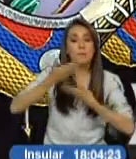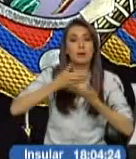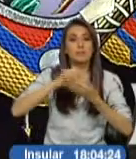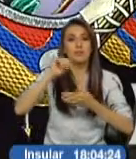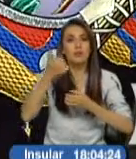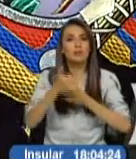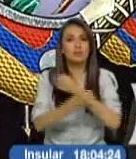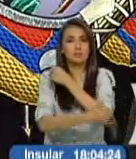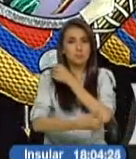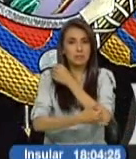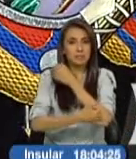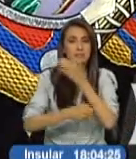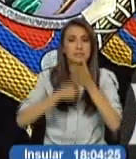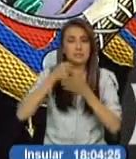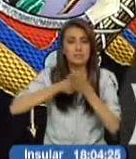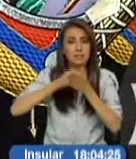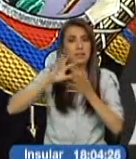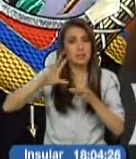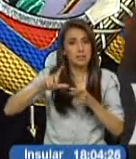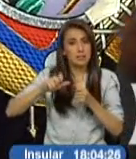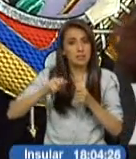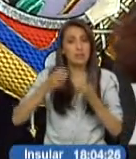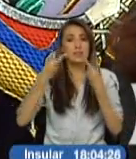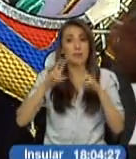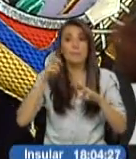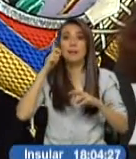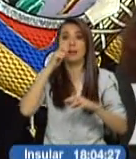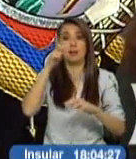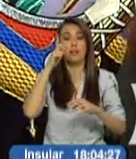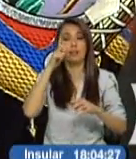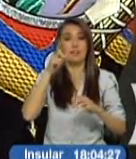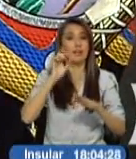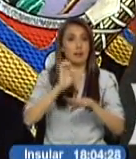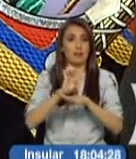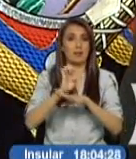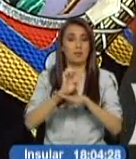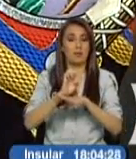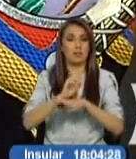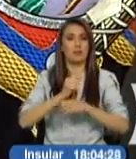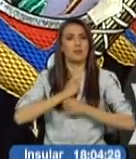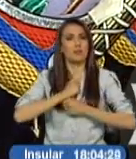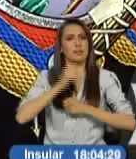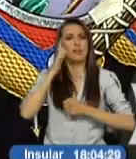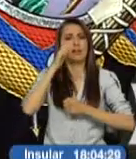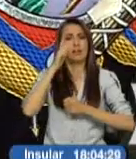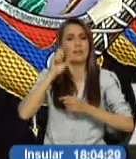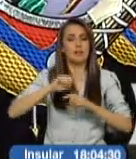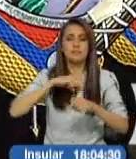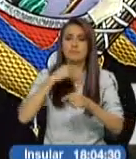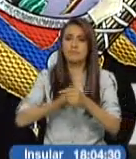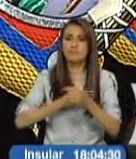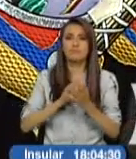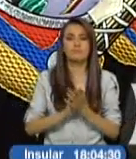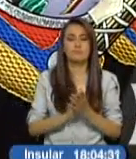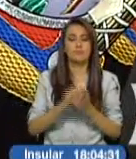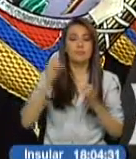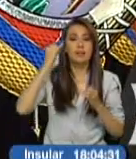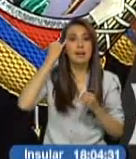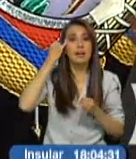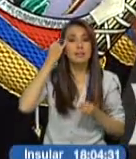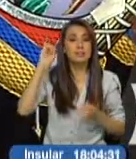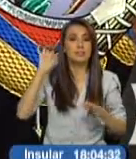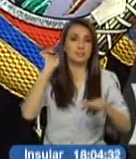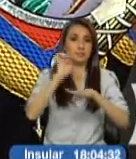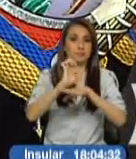para combatir la corrupción, sino que está liderando ya otros esfuerzos similares. La iniciativa ecuatoriana